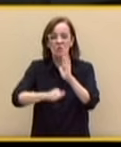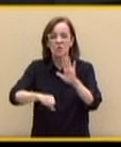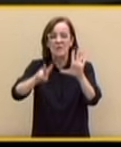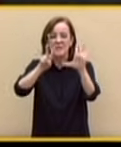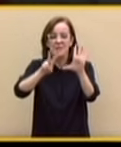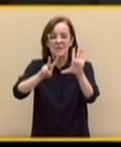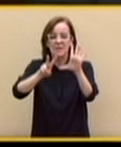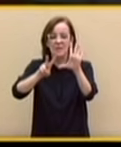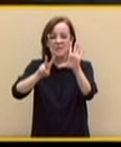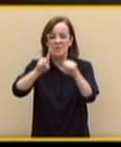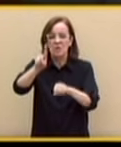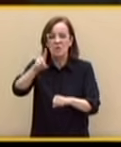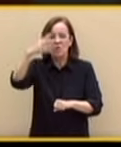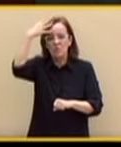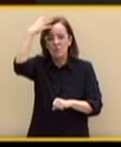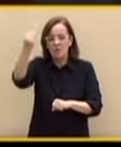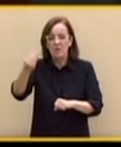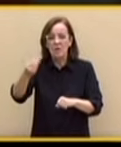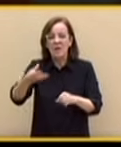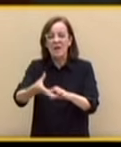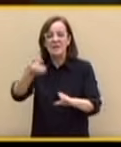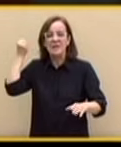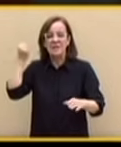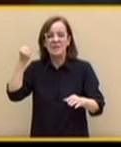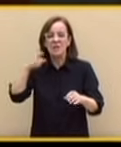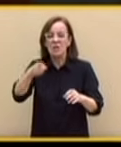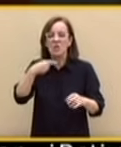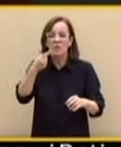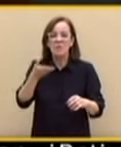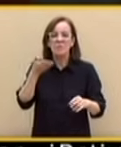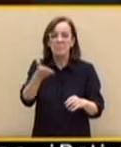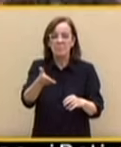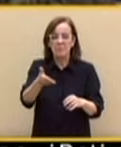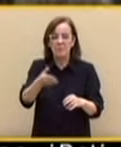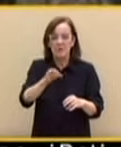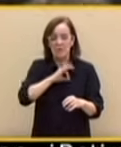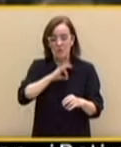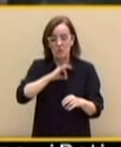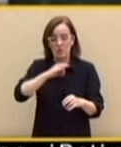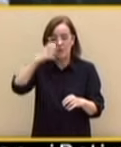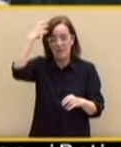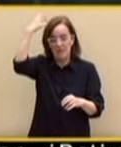señor Rufián, ¿retira o no retira usted lo que ha pedido el señor Hernando?